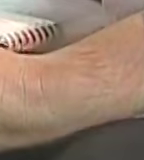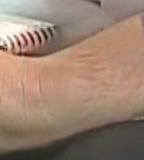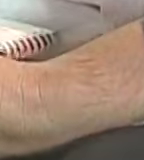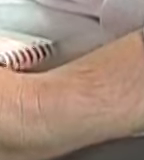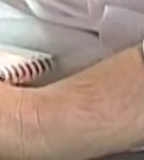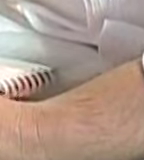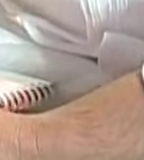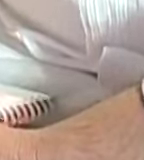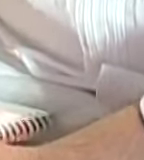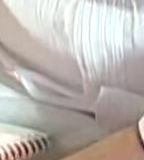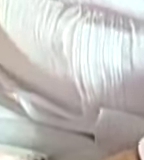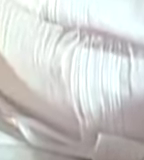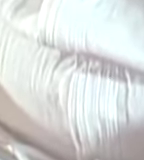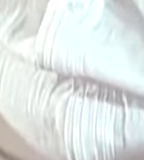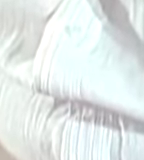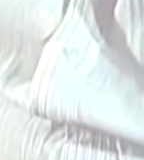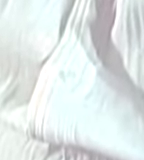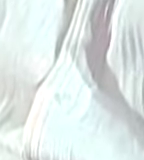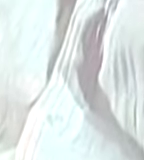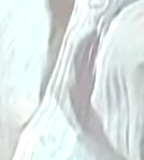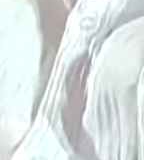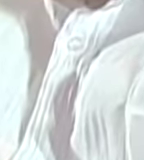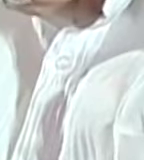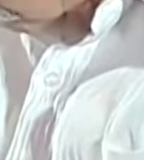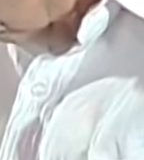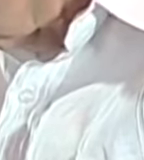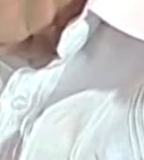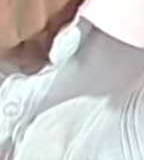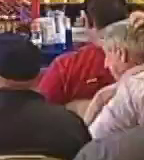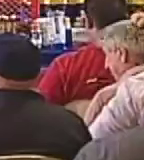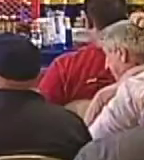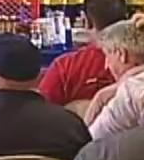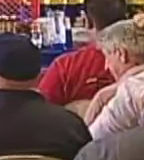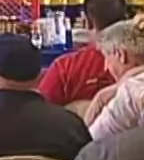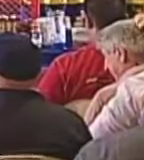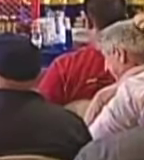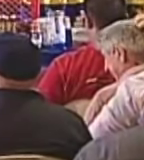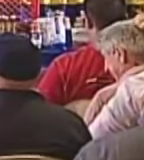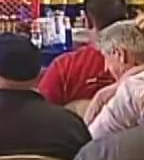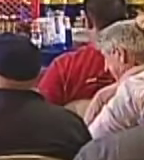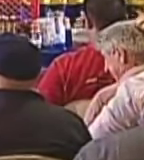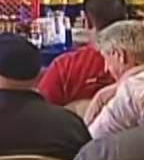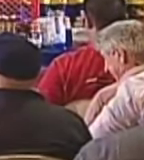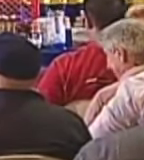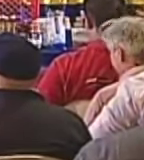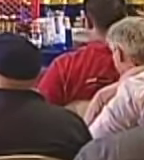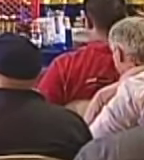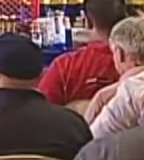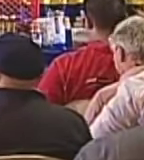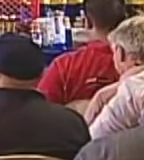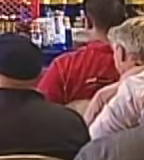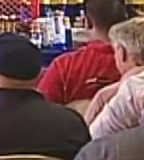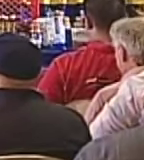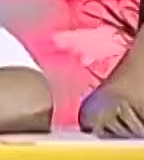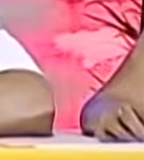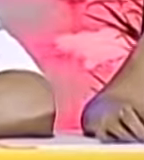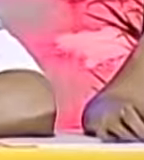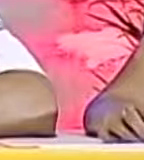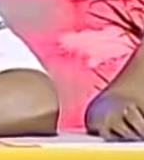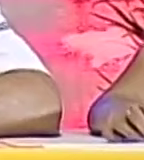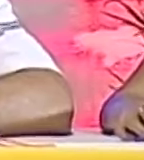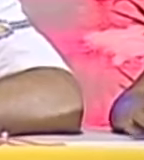dinámica, la nueva situación, estabilizando, superando la guerra económica, haciendo el punto y